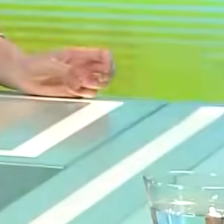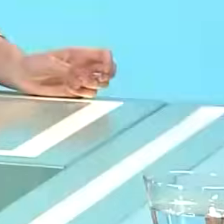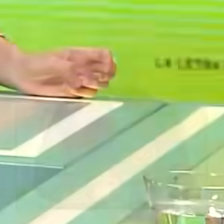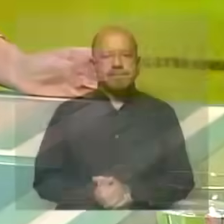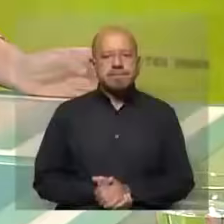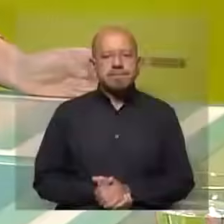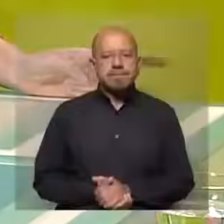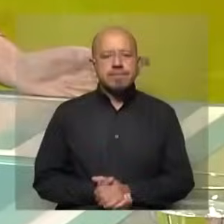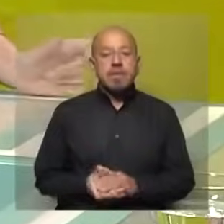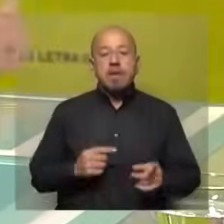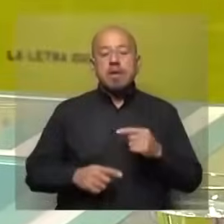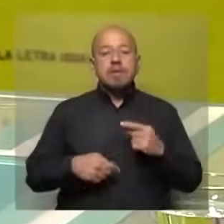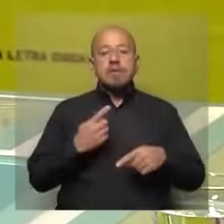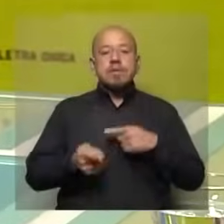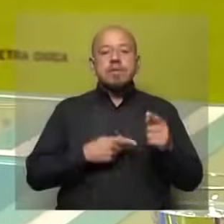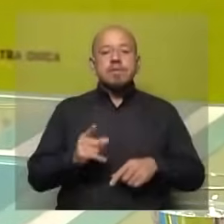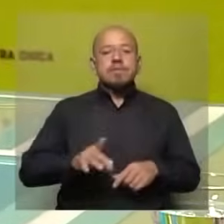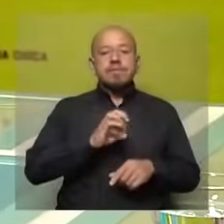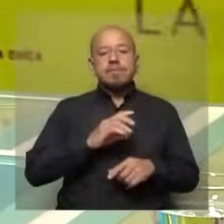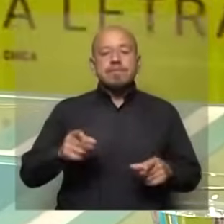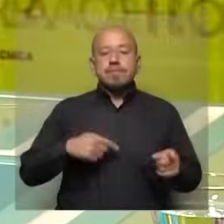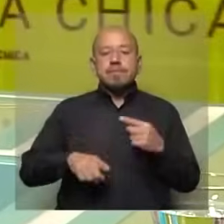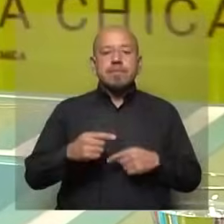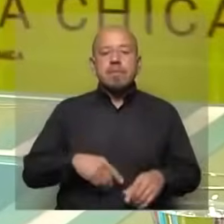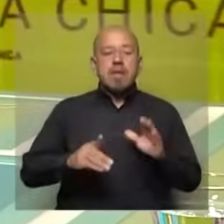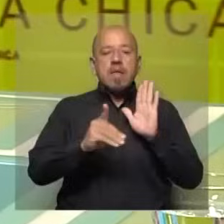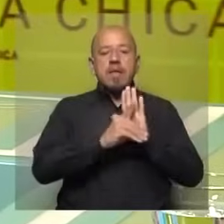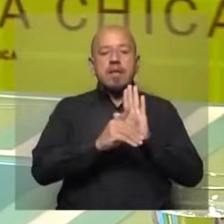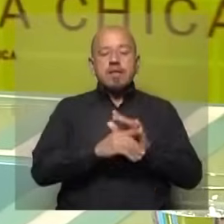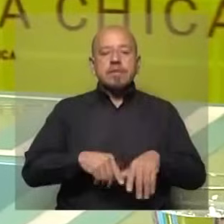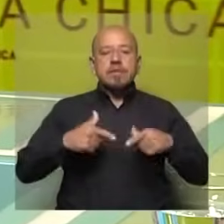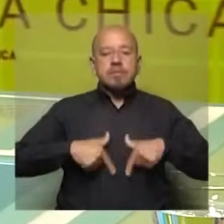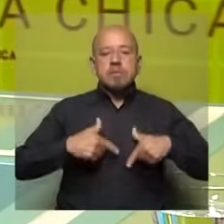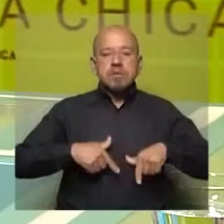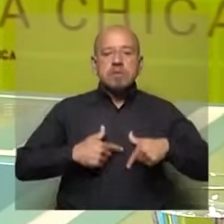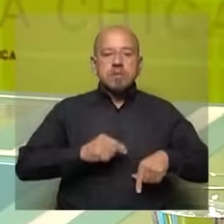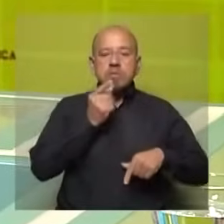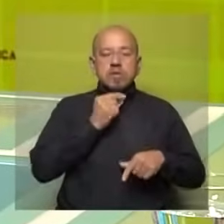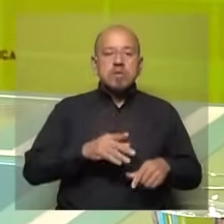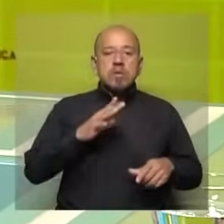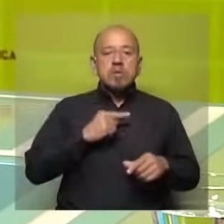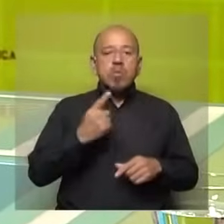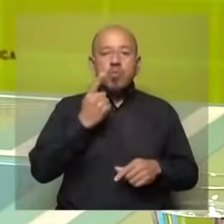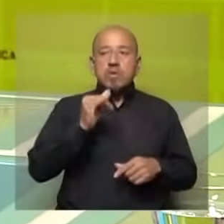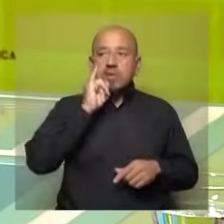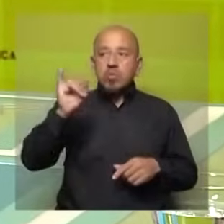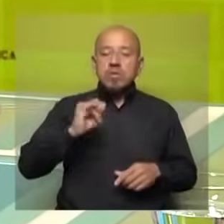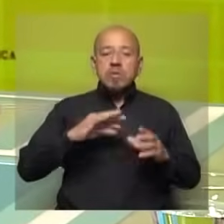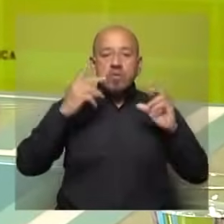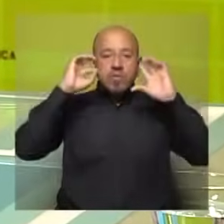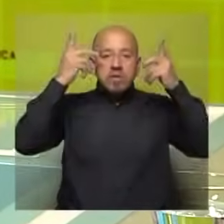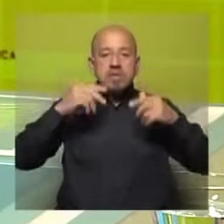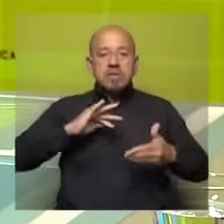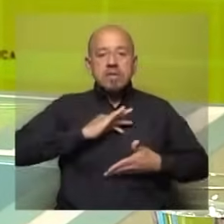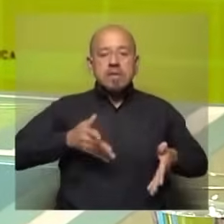Bien, entramos en el tercer y último bloque de La Letra Chica. Según datos publicados por el Ministerio del Interior, se recibió una denuncia por violencia de género